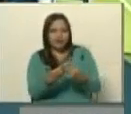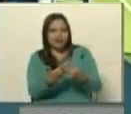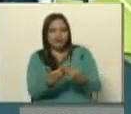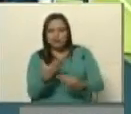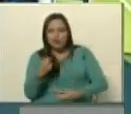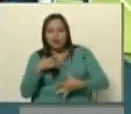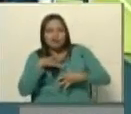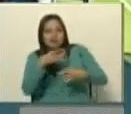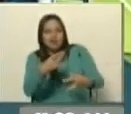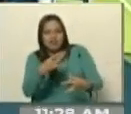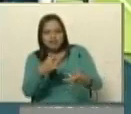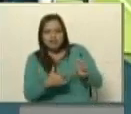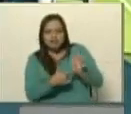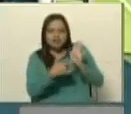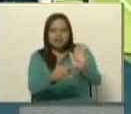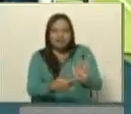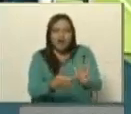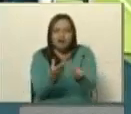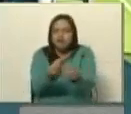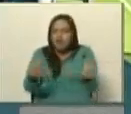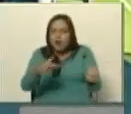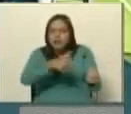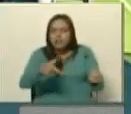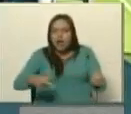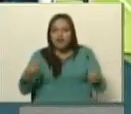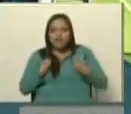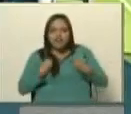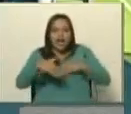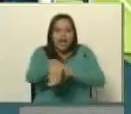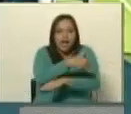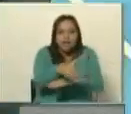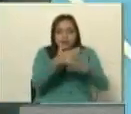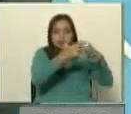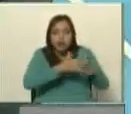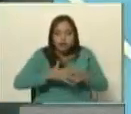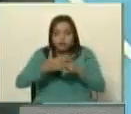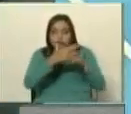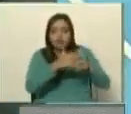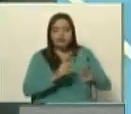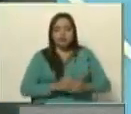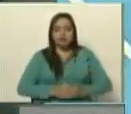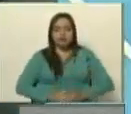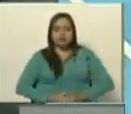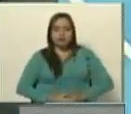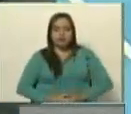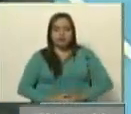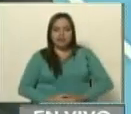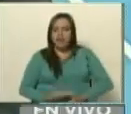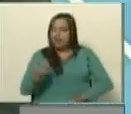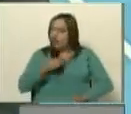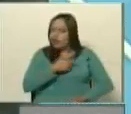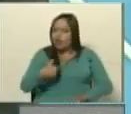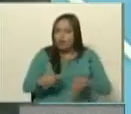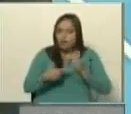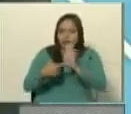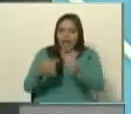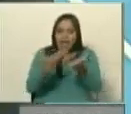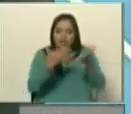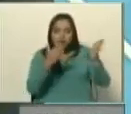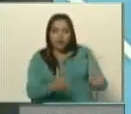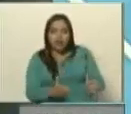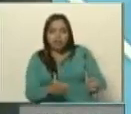ver la cantidad de personas desamparadas que viven en las calles de Estados Unidos. No les conviene ver a estudiantes